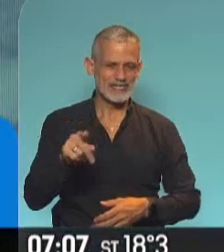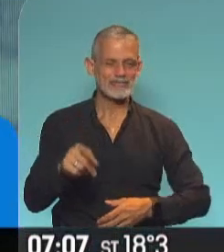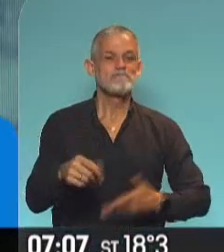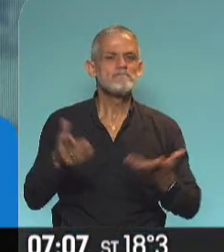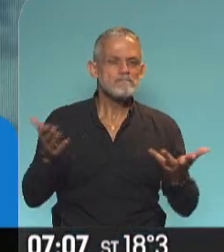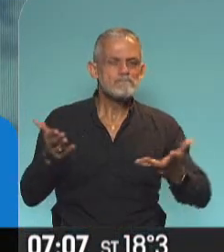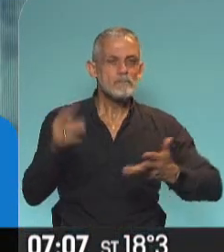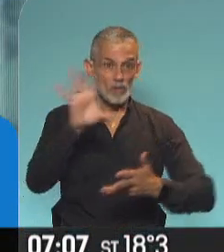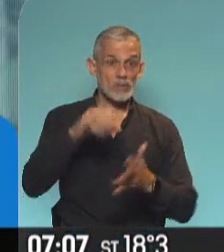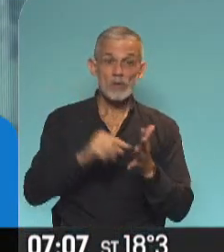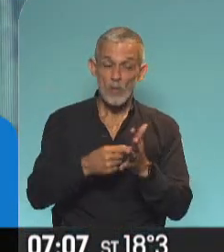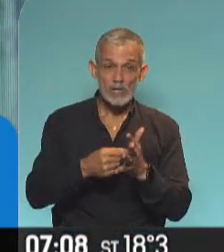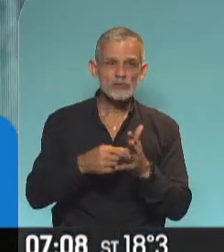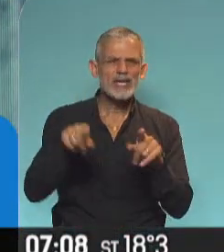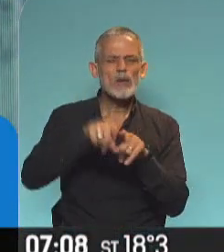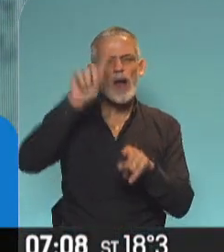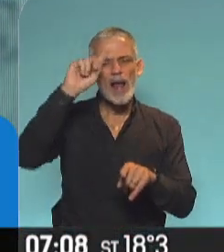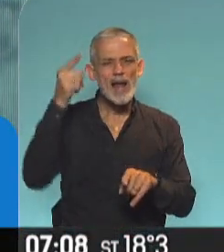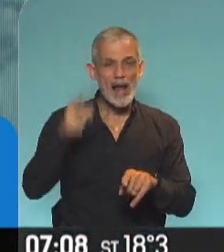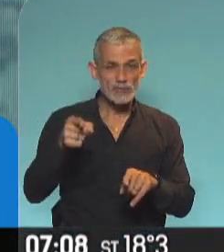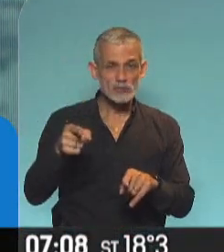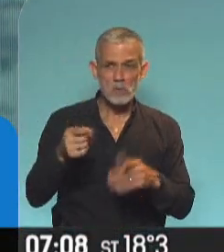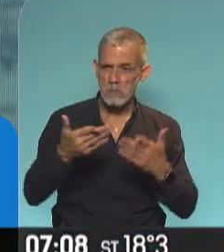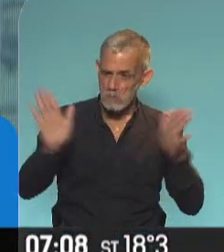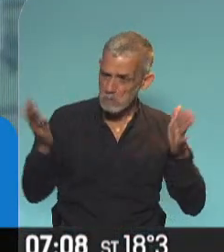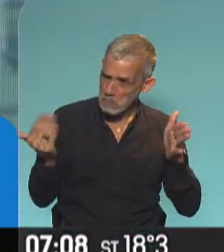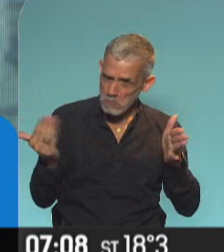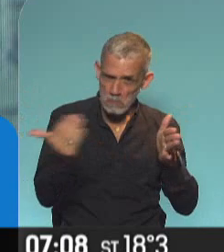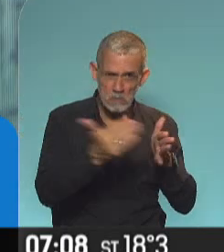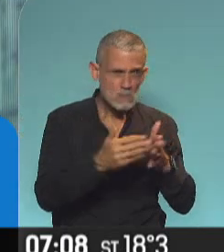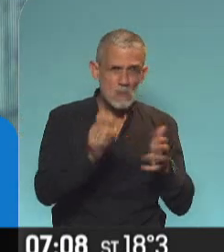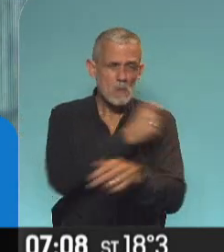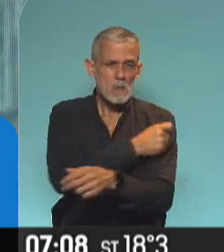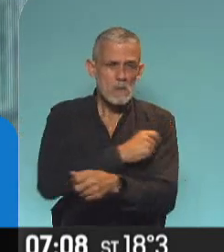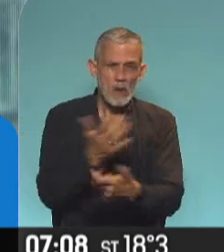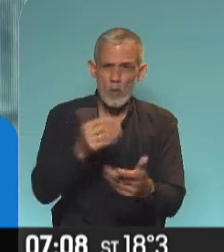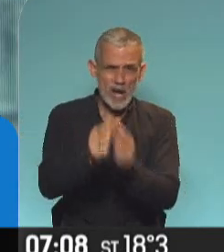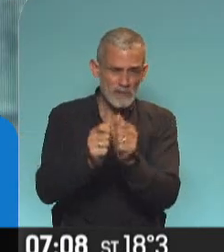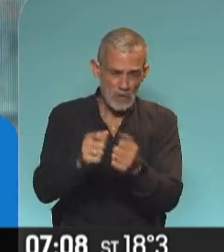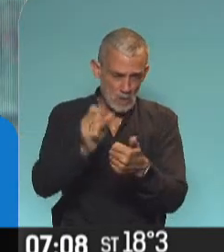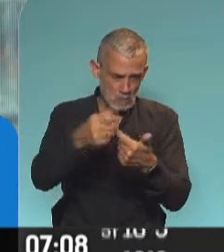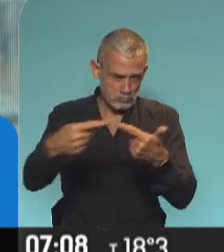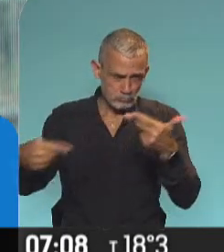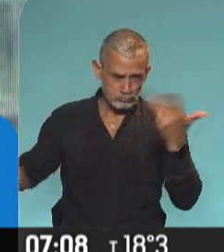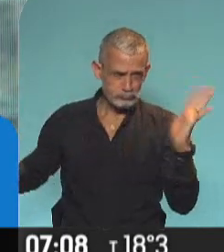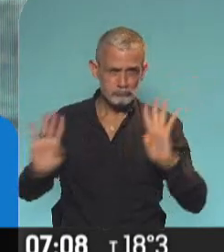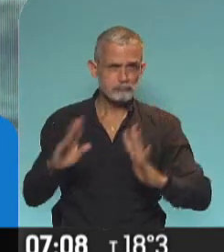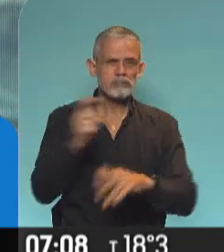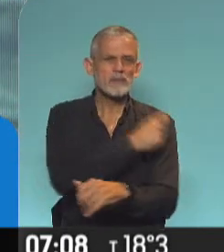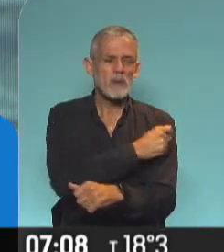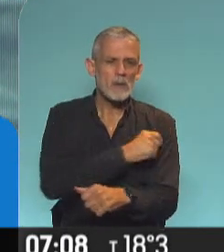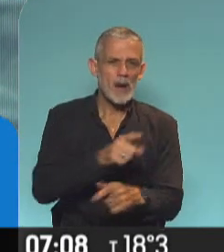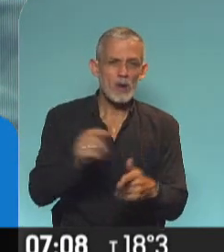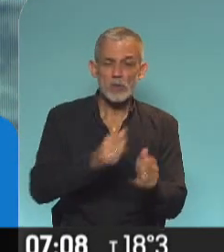la provincia de Buenos Aires como la nación están abiertos a todas las alternativas, obviamente en cuanto a las vacunas que se